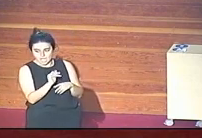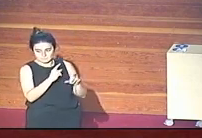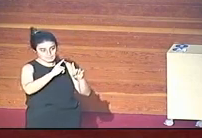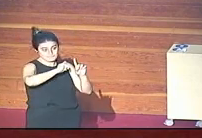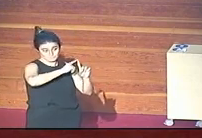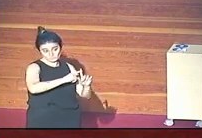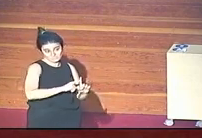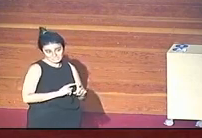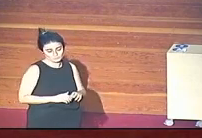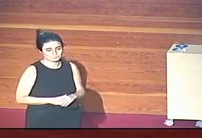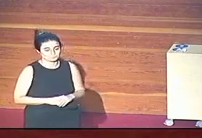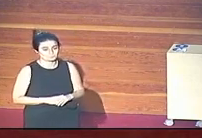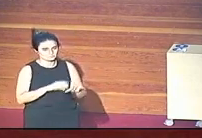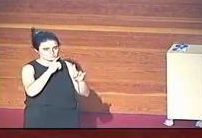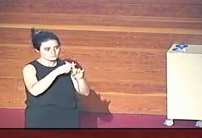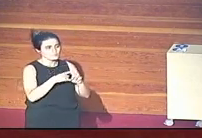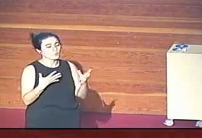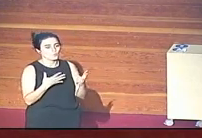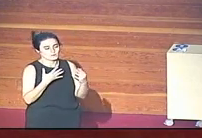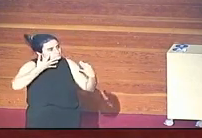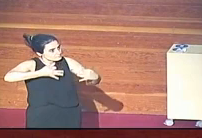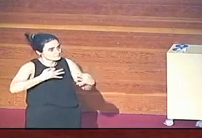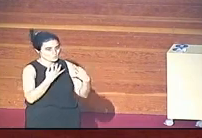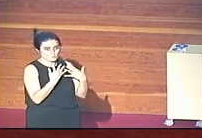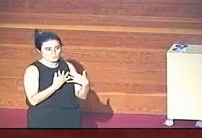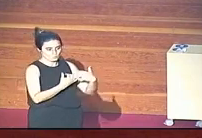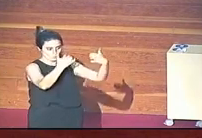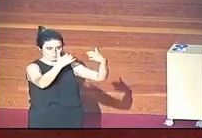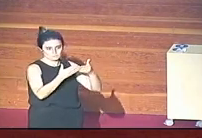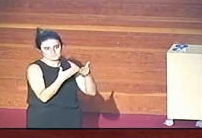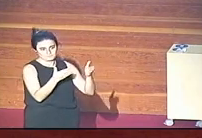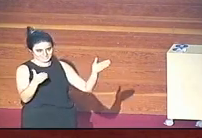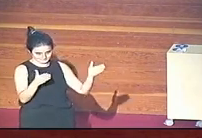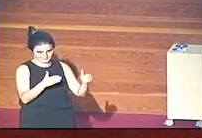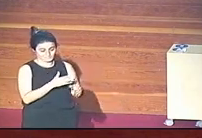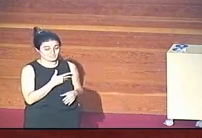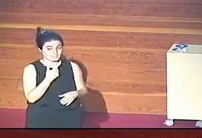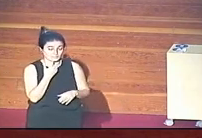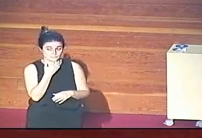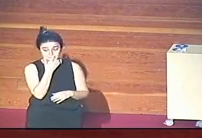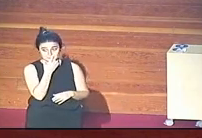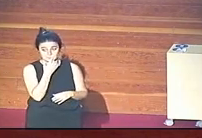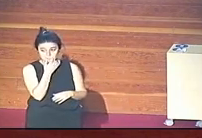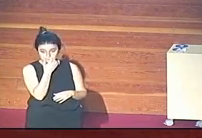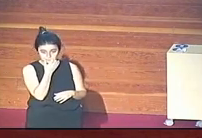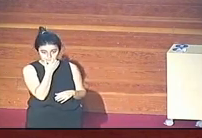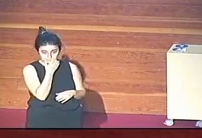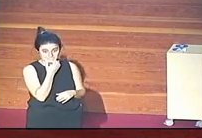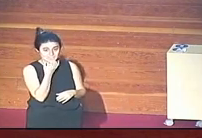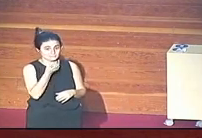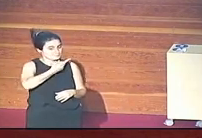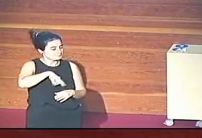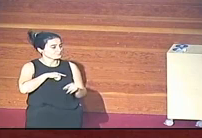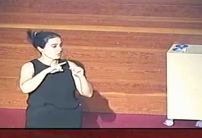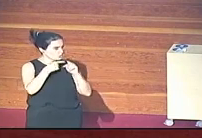1 es ampliar el público no salir de nuestra burbuja porque seguramente si nosotros bueno pues compramos todos los días